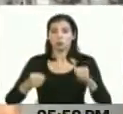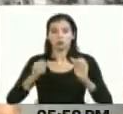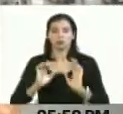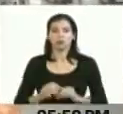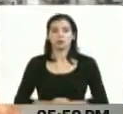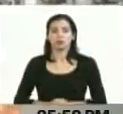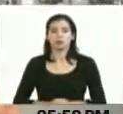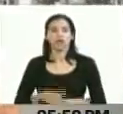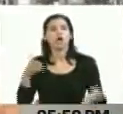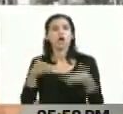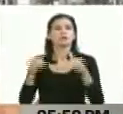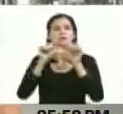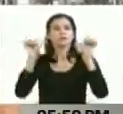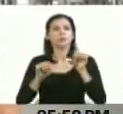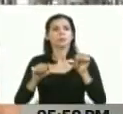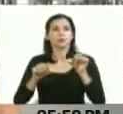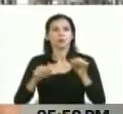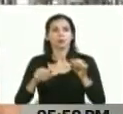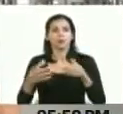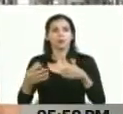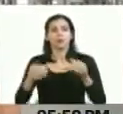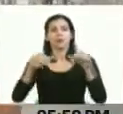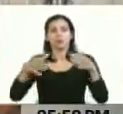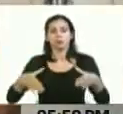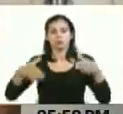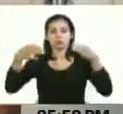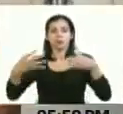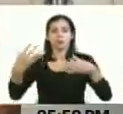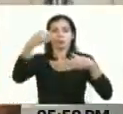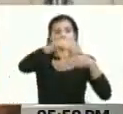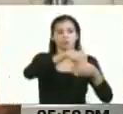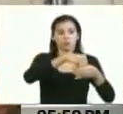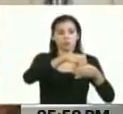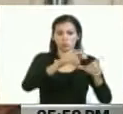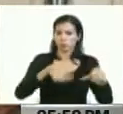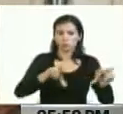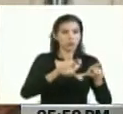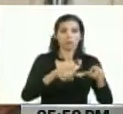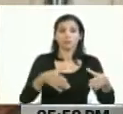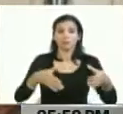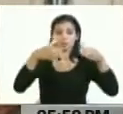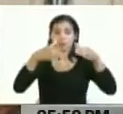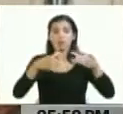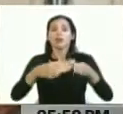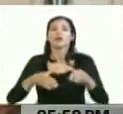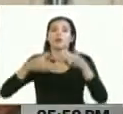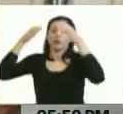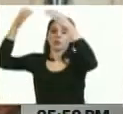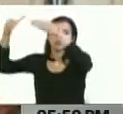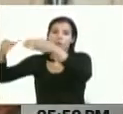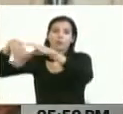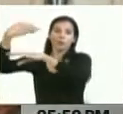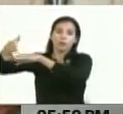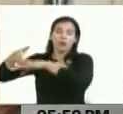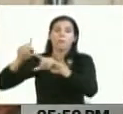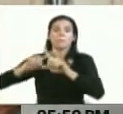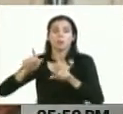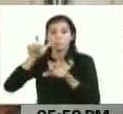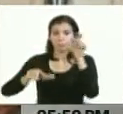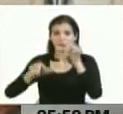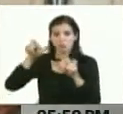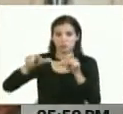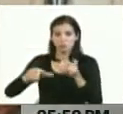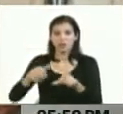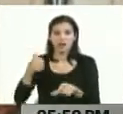decir que el transformador está dentro de la instalación de la unidad. Estos son transformadores que están fuera, a cierta distancia, pero que la gente que lo